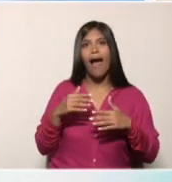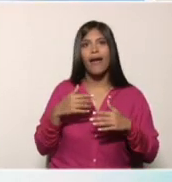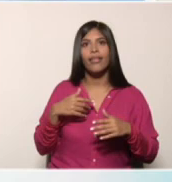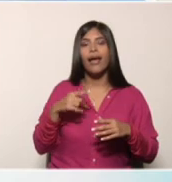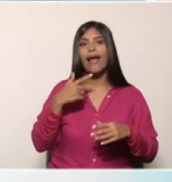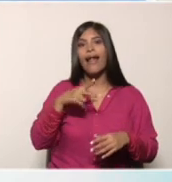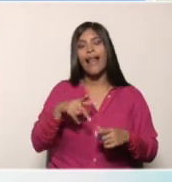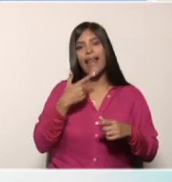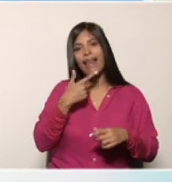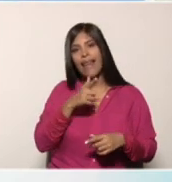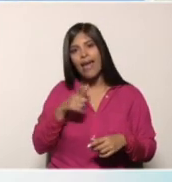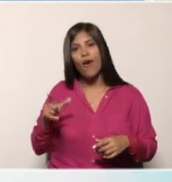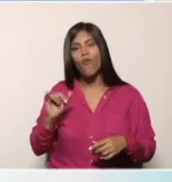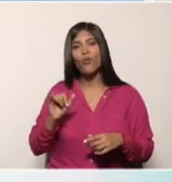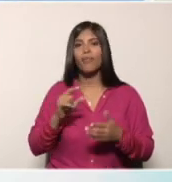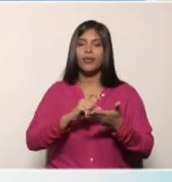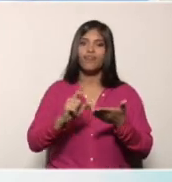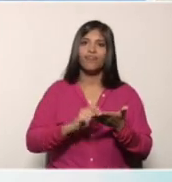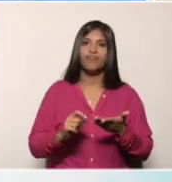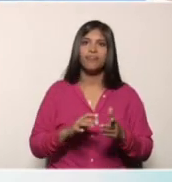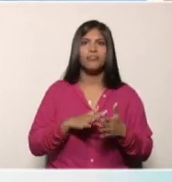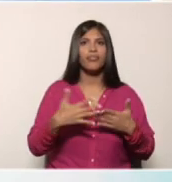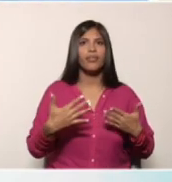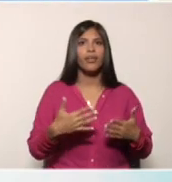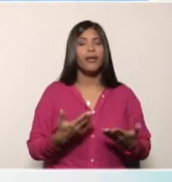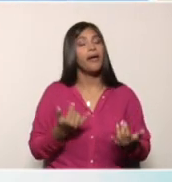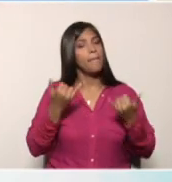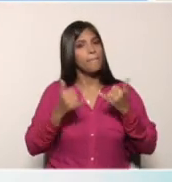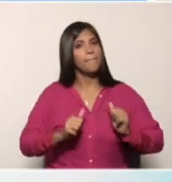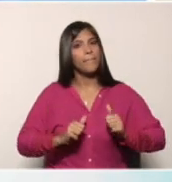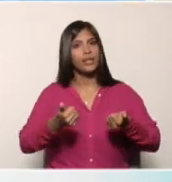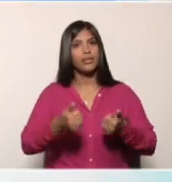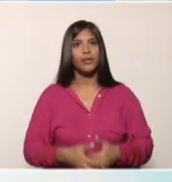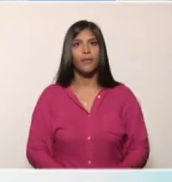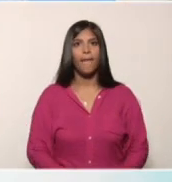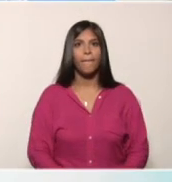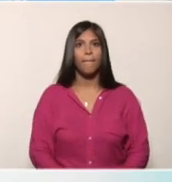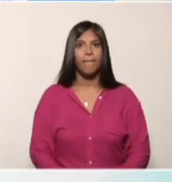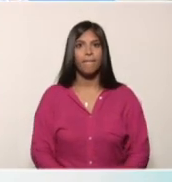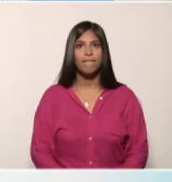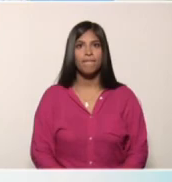lenguaje y literatura, que trataba de la entonación? ¡Manos a la obra!